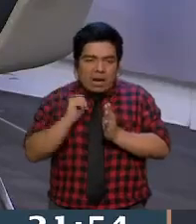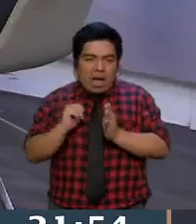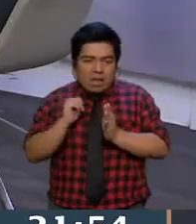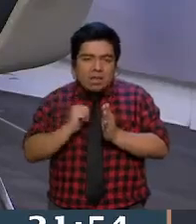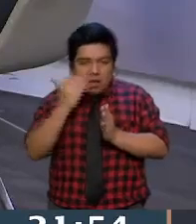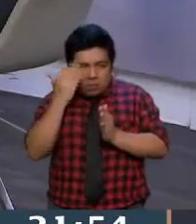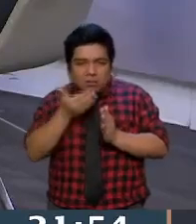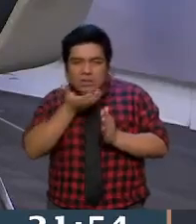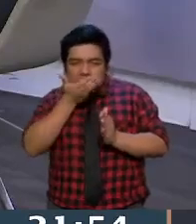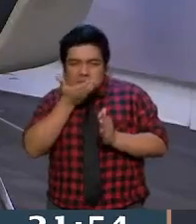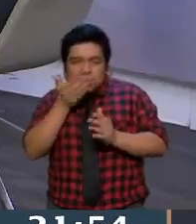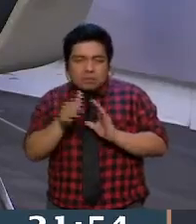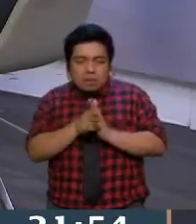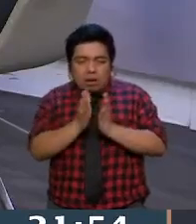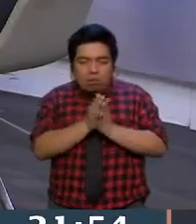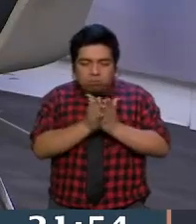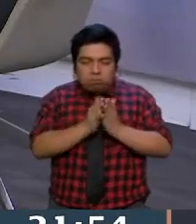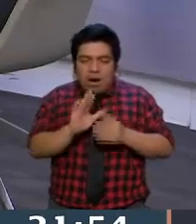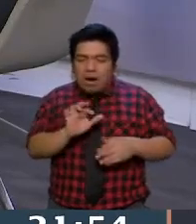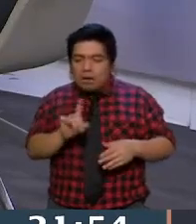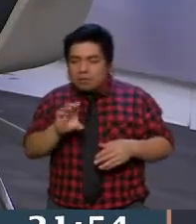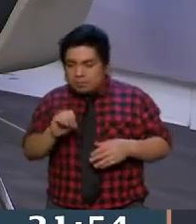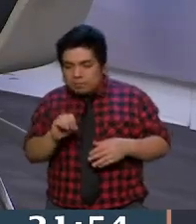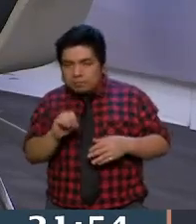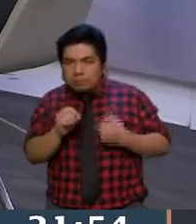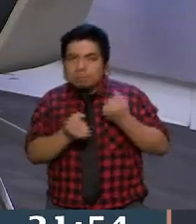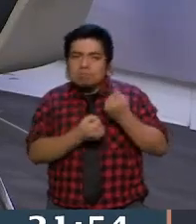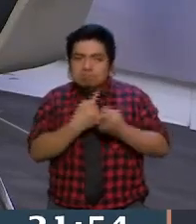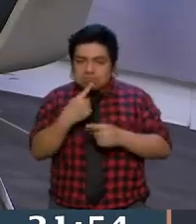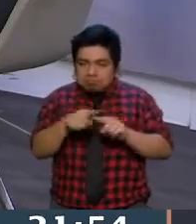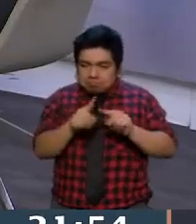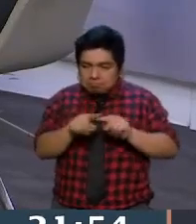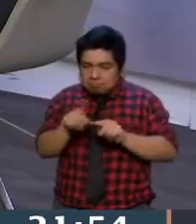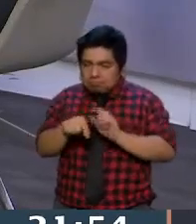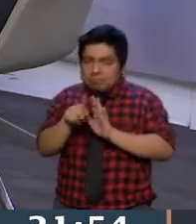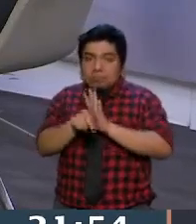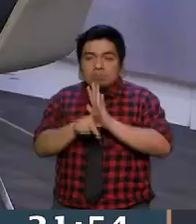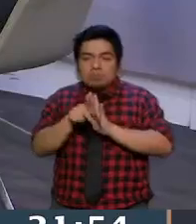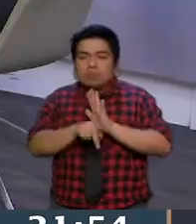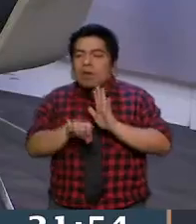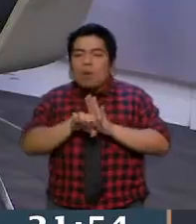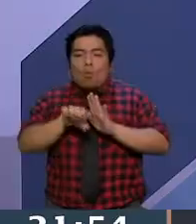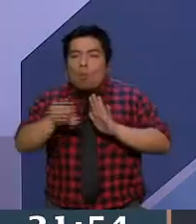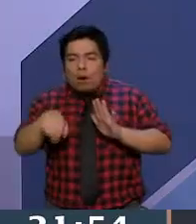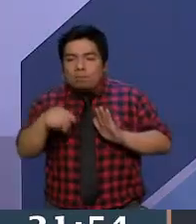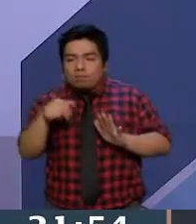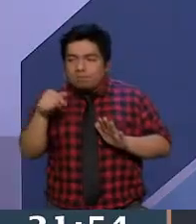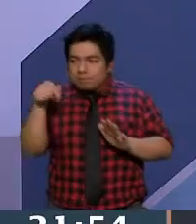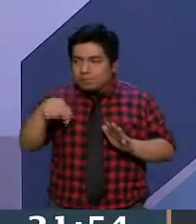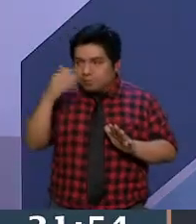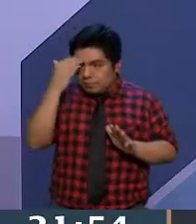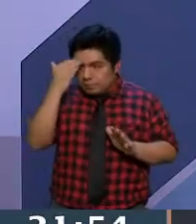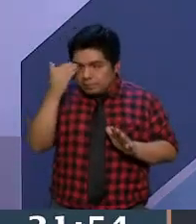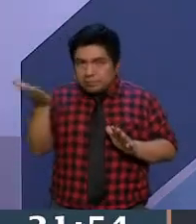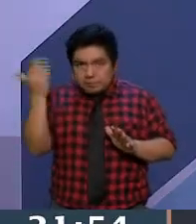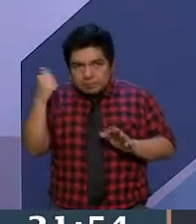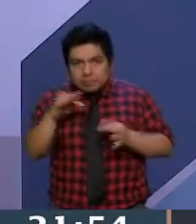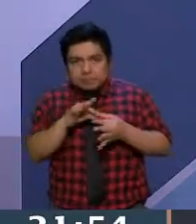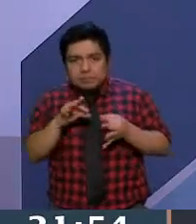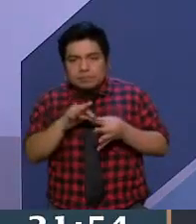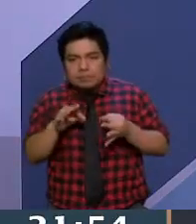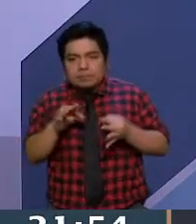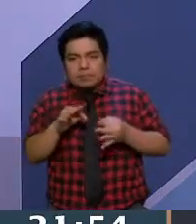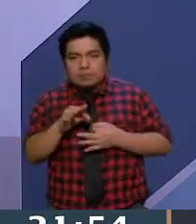ya, uh-huh. ya consumados, pues ya hay muchas adaptaciones, ¿no? Entonces, no sé, una película de la que ya hemos hablado aquí en algún momento,